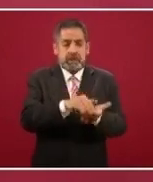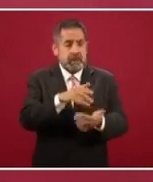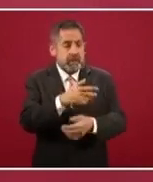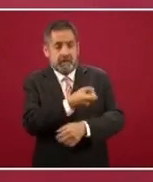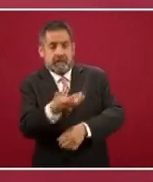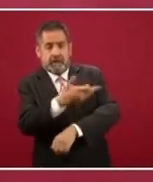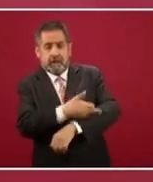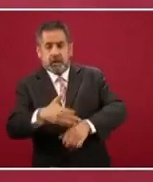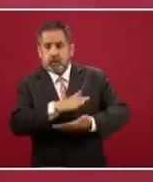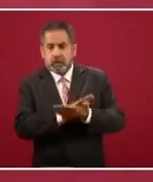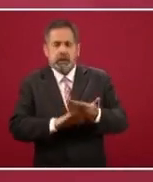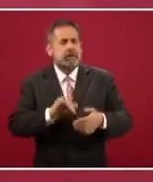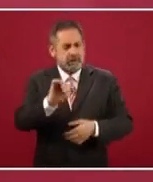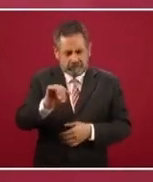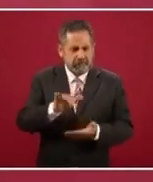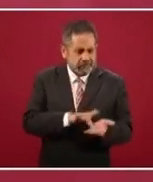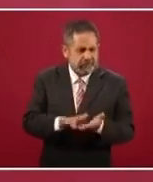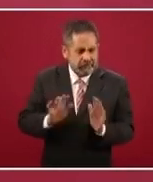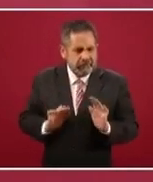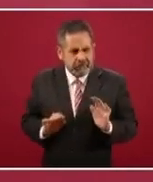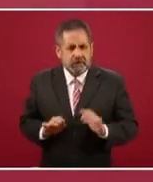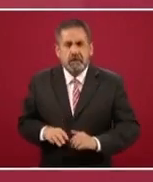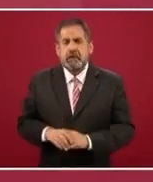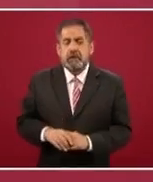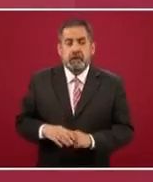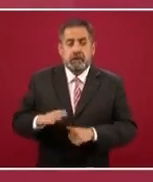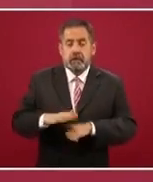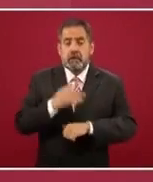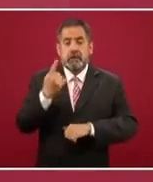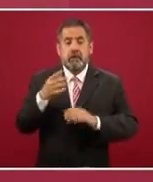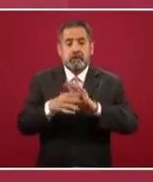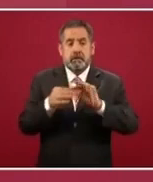Sí, porque